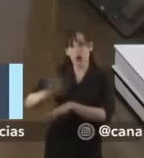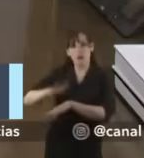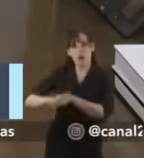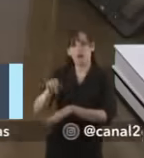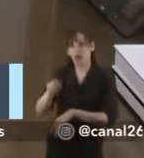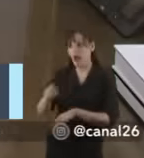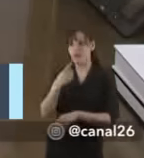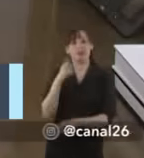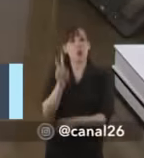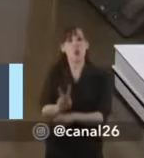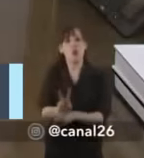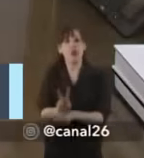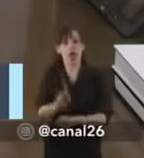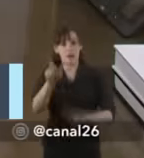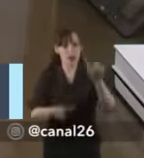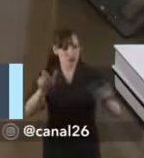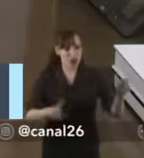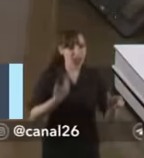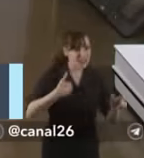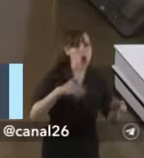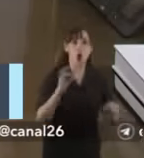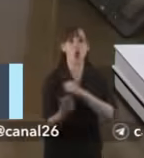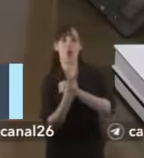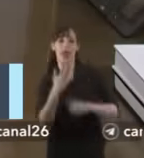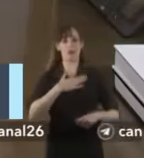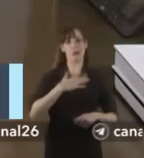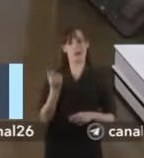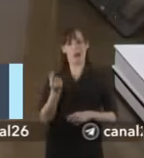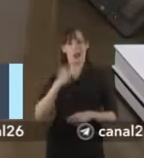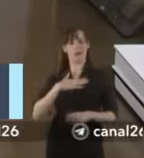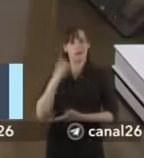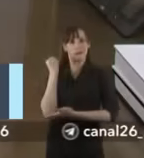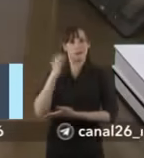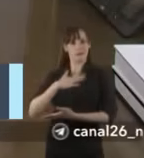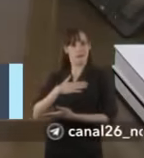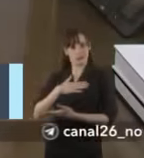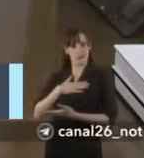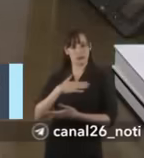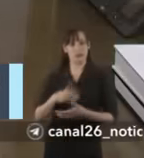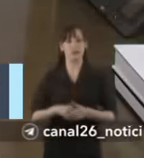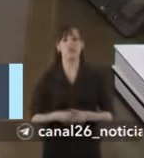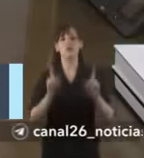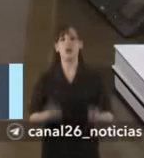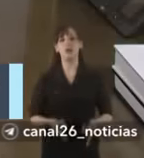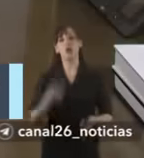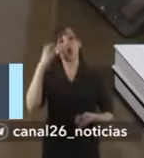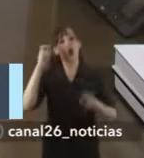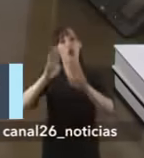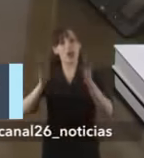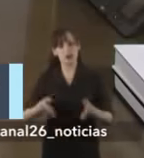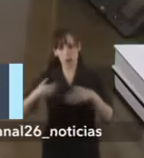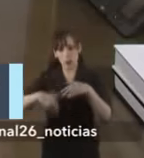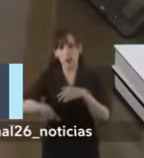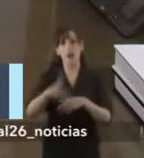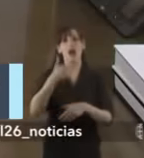preservación de sus intereses personales depende de los diputados y senadores que van a estar dando el debate en el congreso y que tendrán que